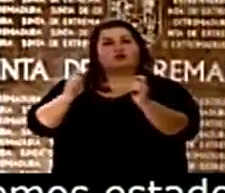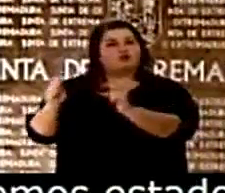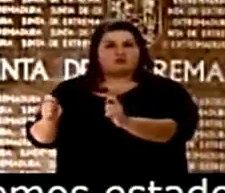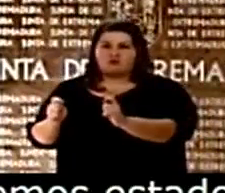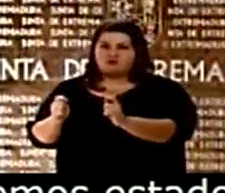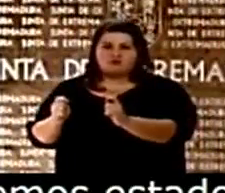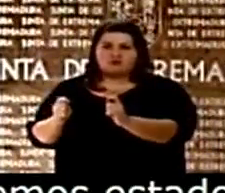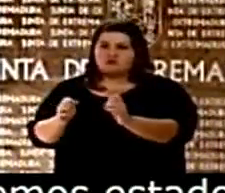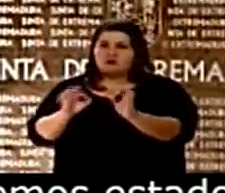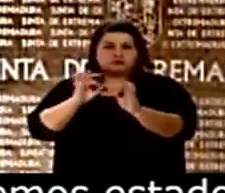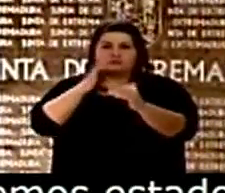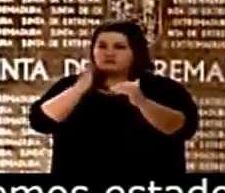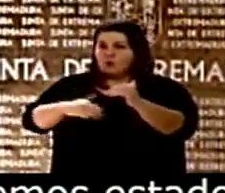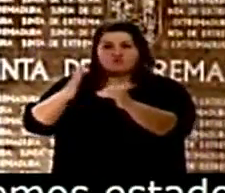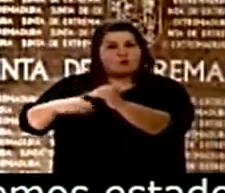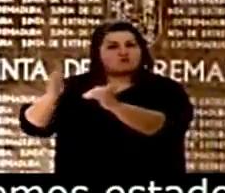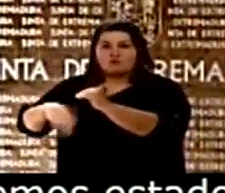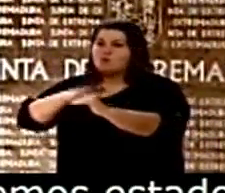en su tiempo.